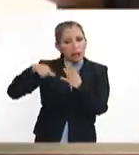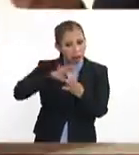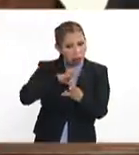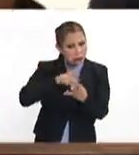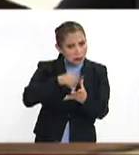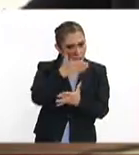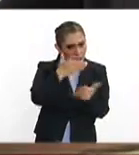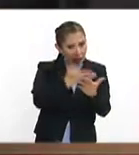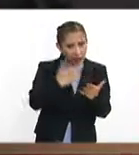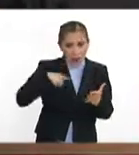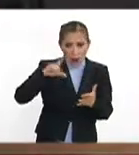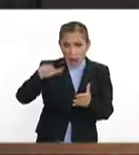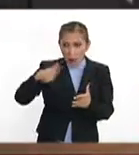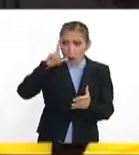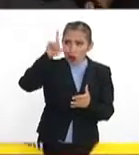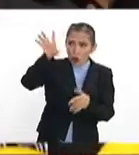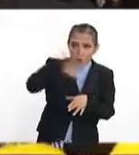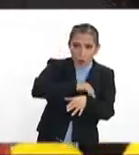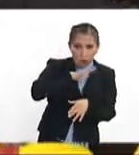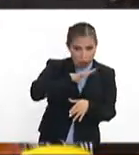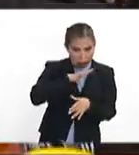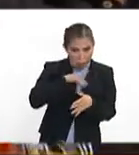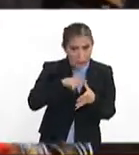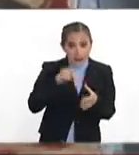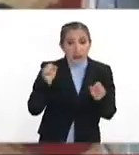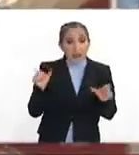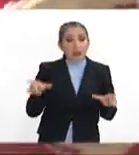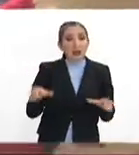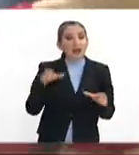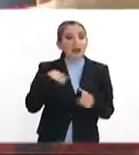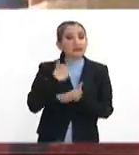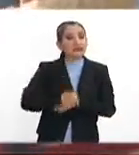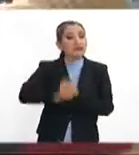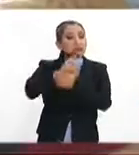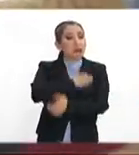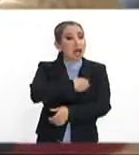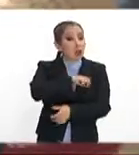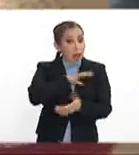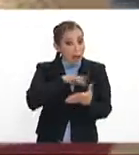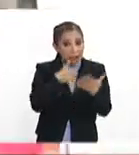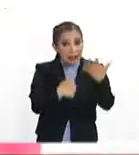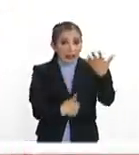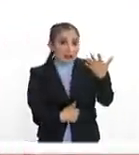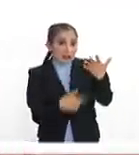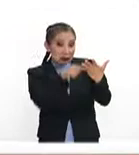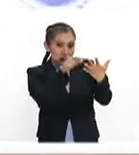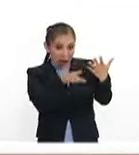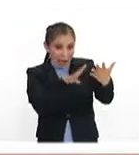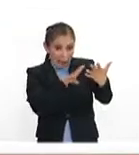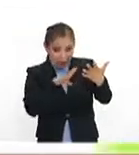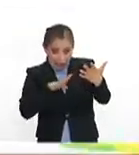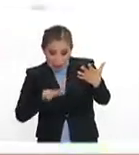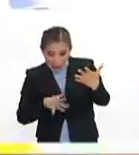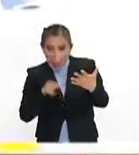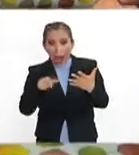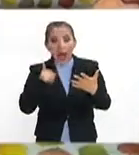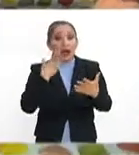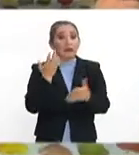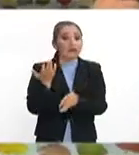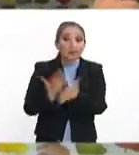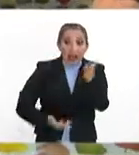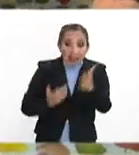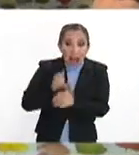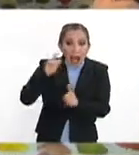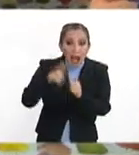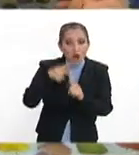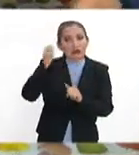los servicios básicos a la vivienda y la seguridad social. Estos 6 son parte de las carencias que